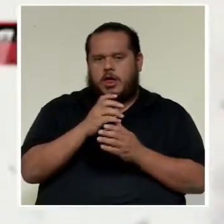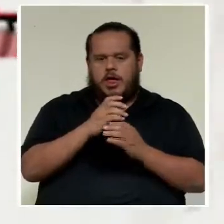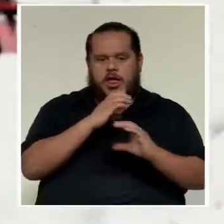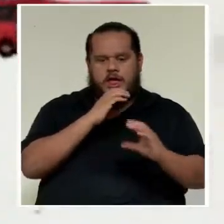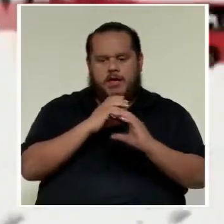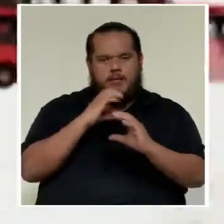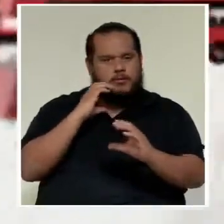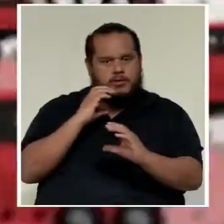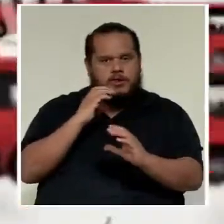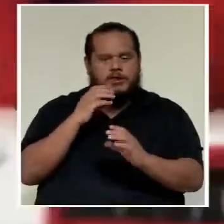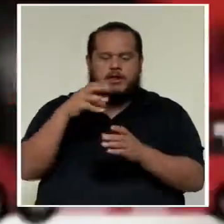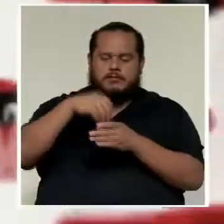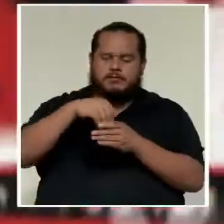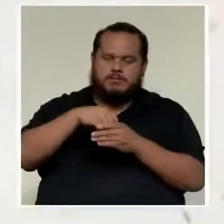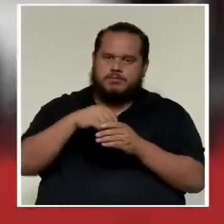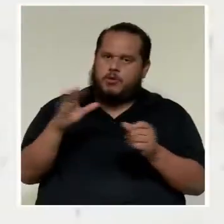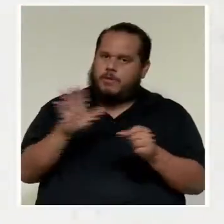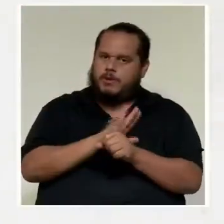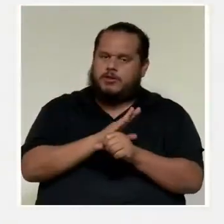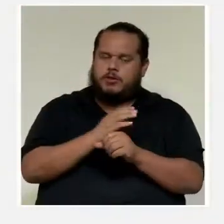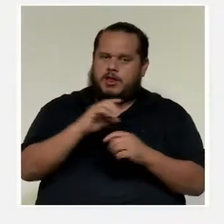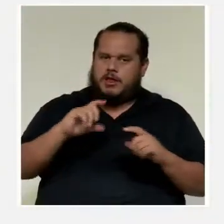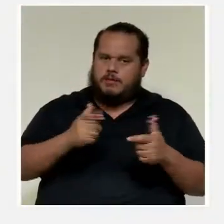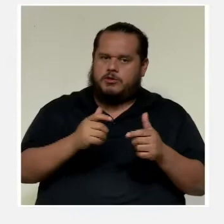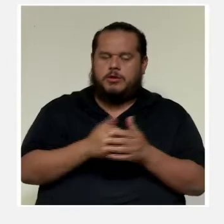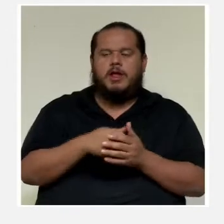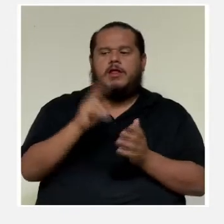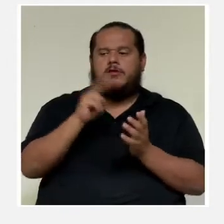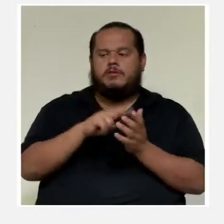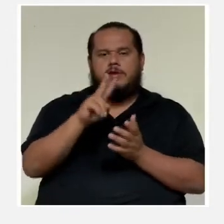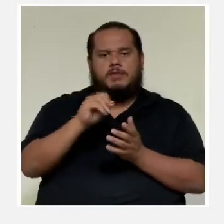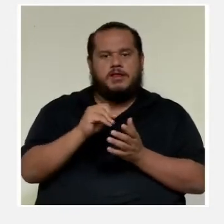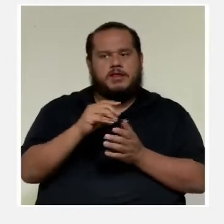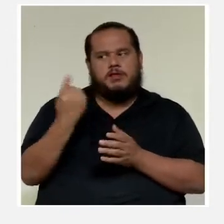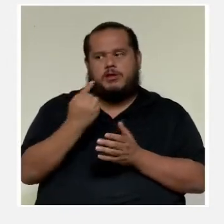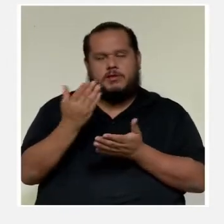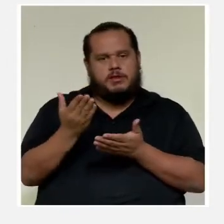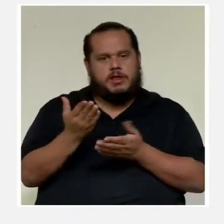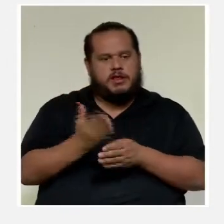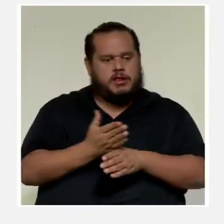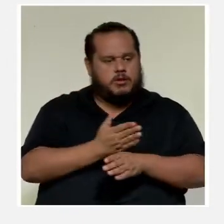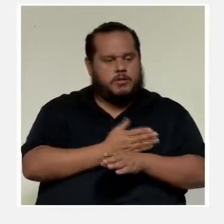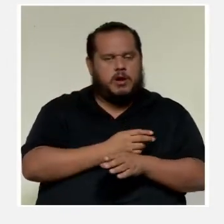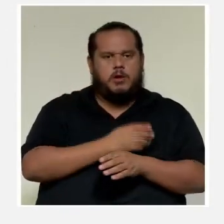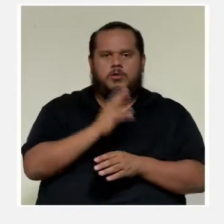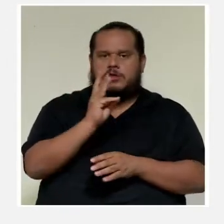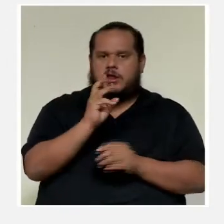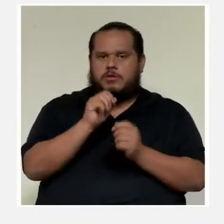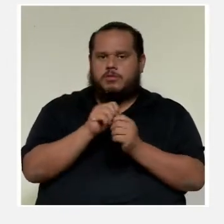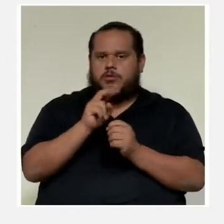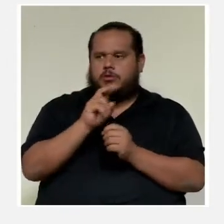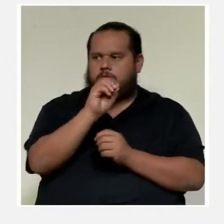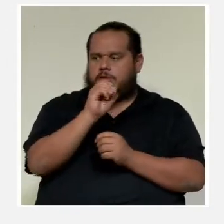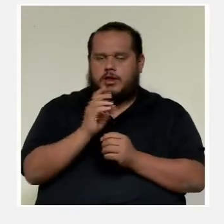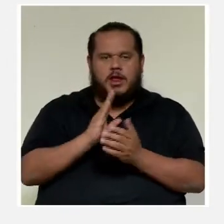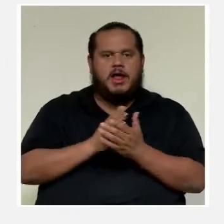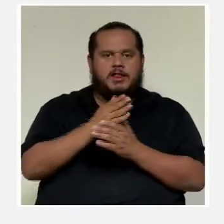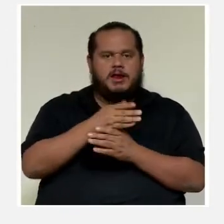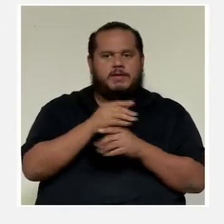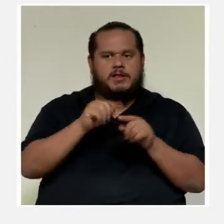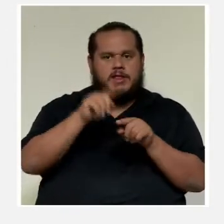cargados de basura. En el año 2020 únicamente se logró recuperar un 6,2% a través de